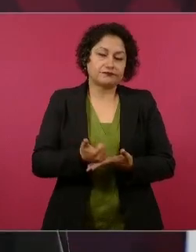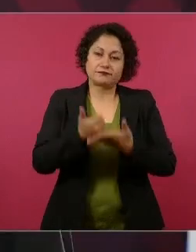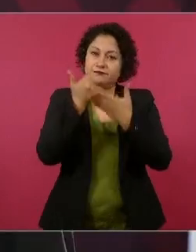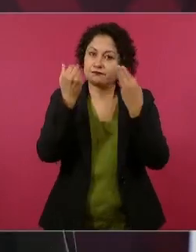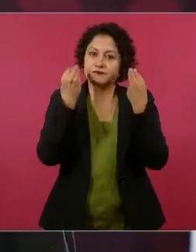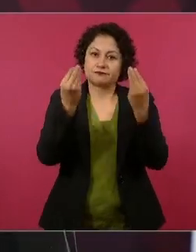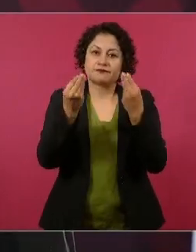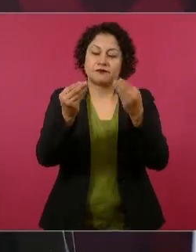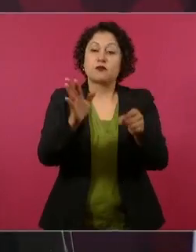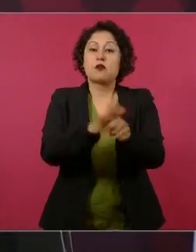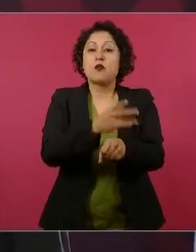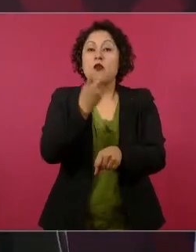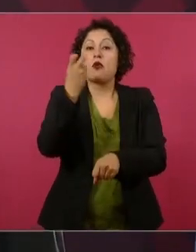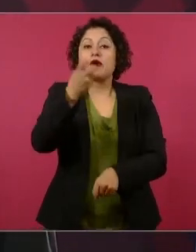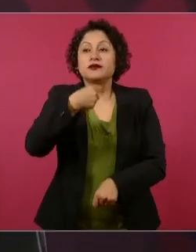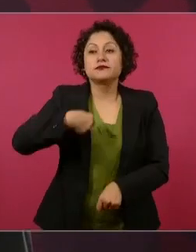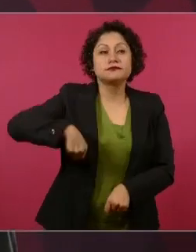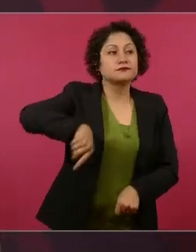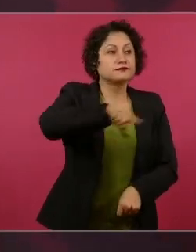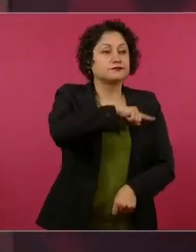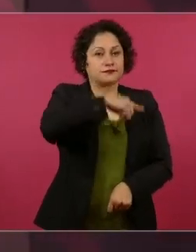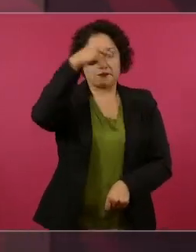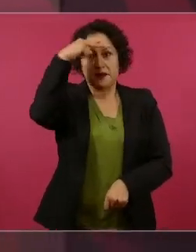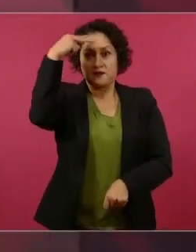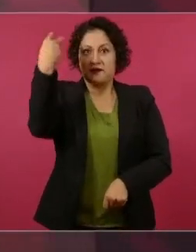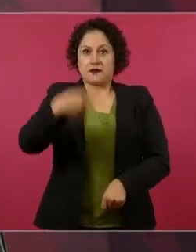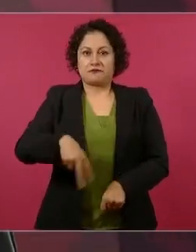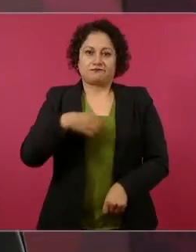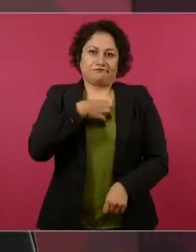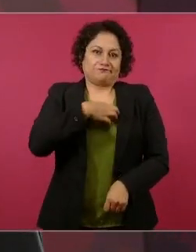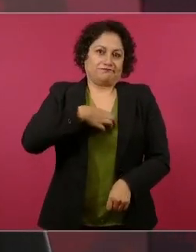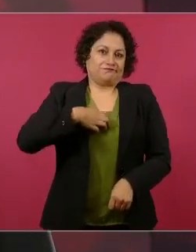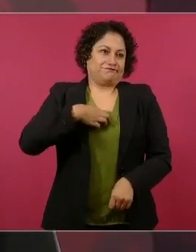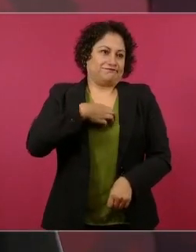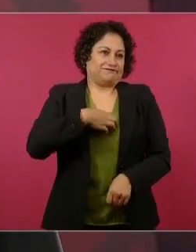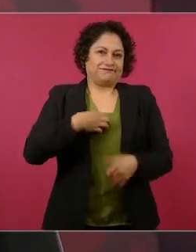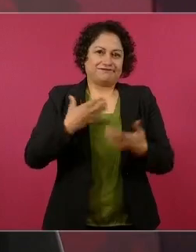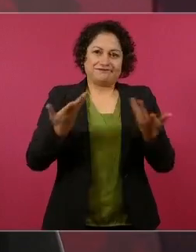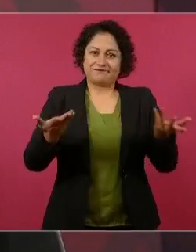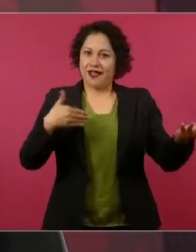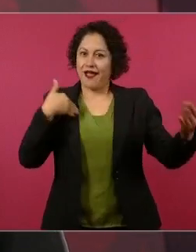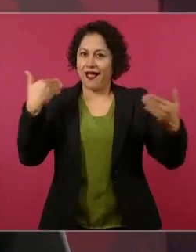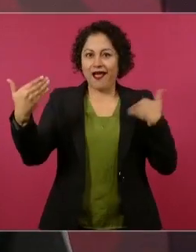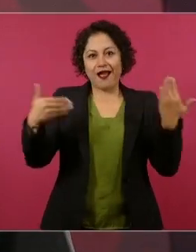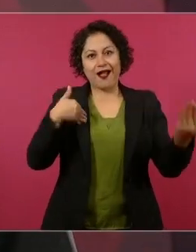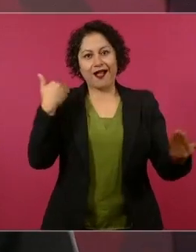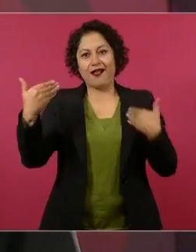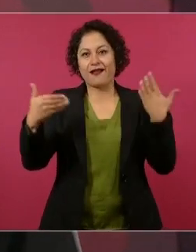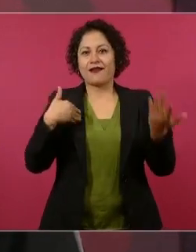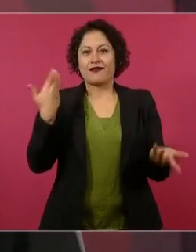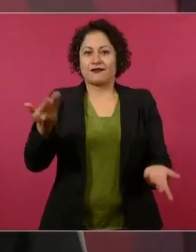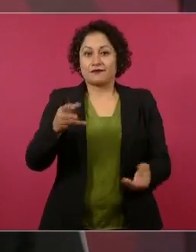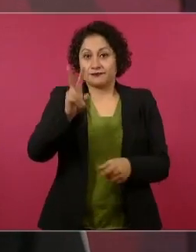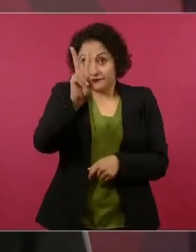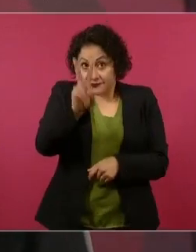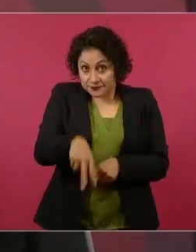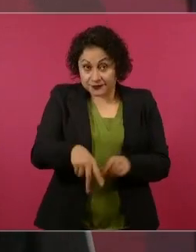Entonces, tenemos que estar optimistas, alegres. El futuro es nuestro, es de los mexicanos.